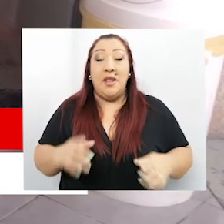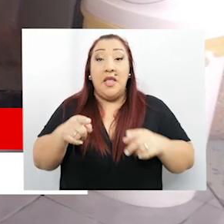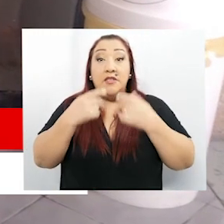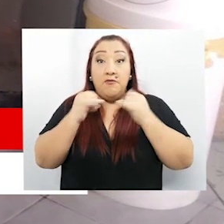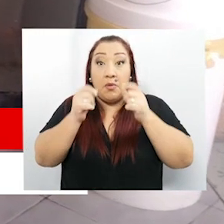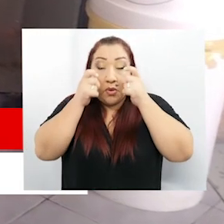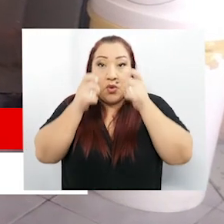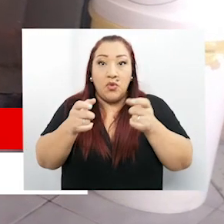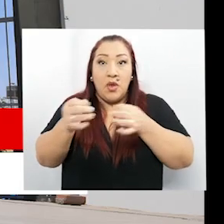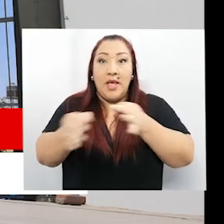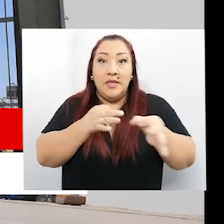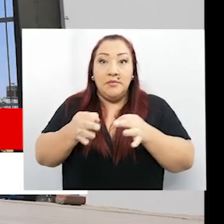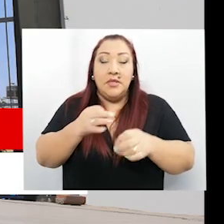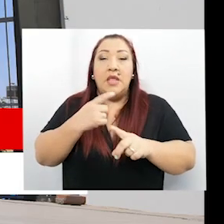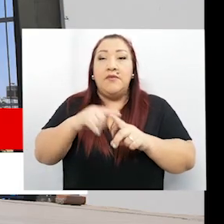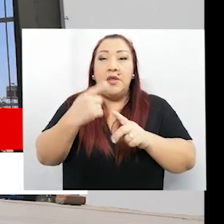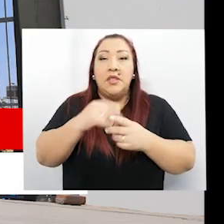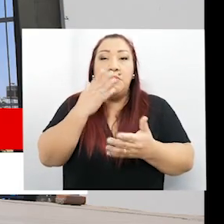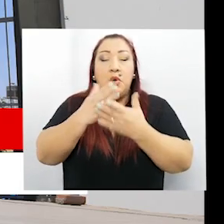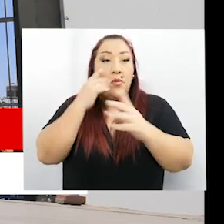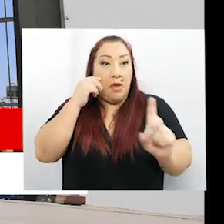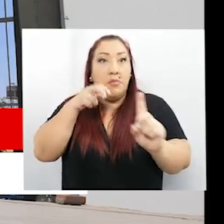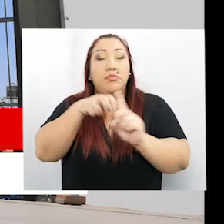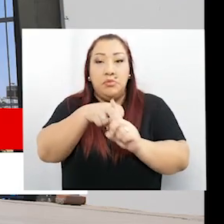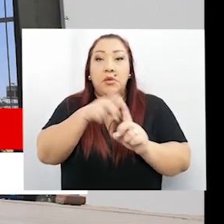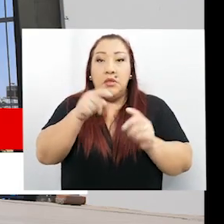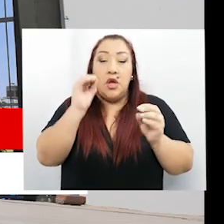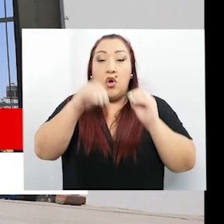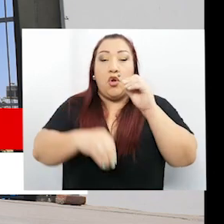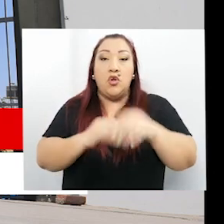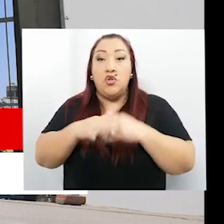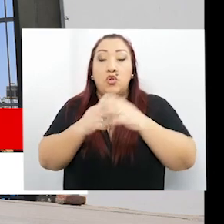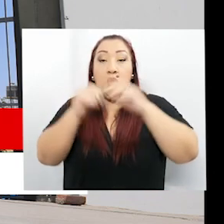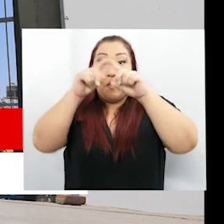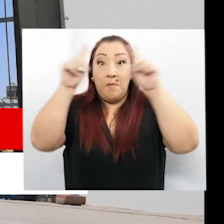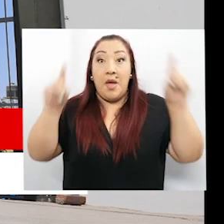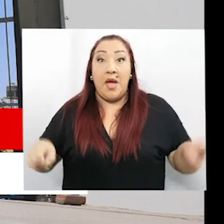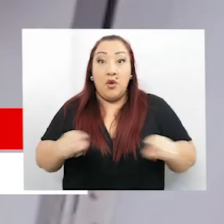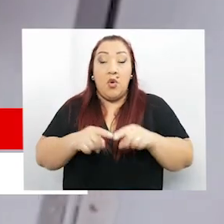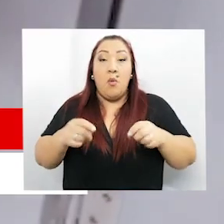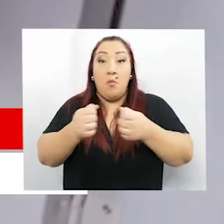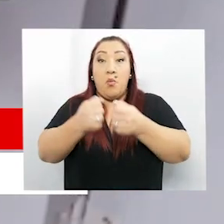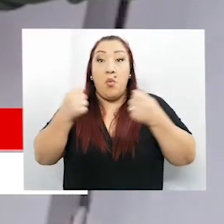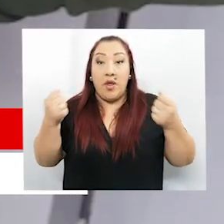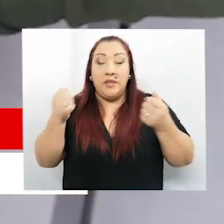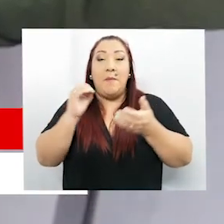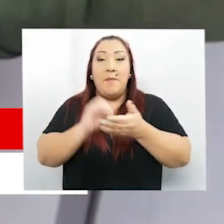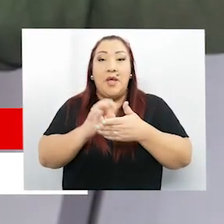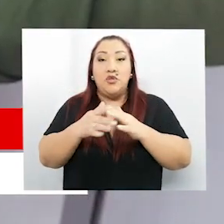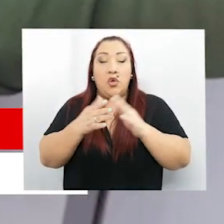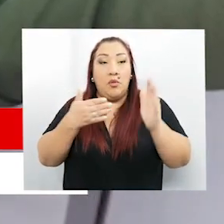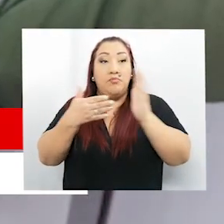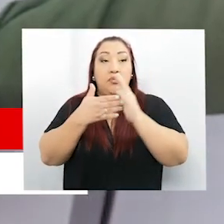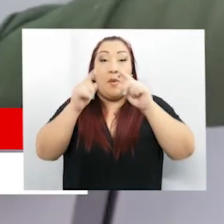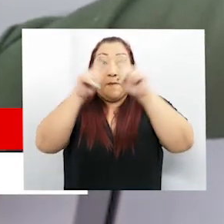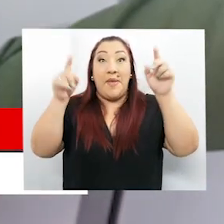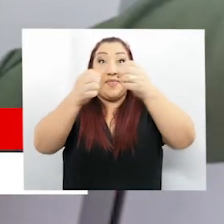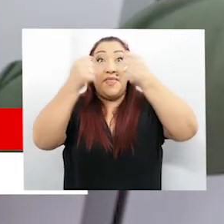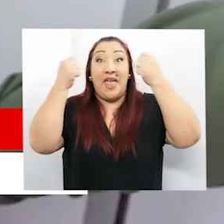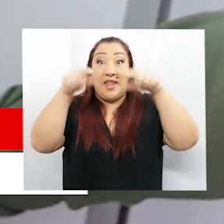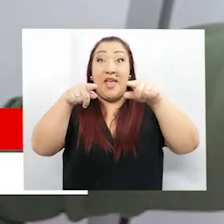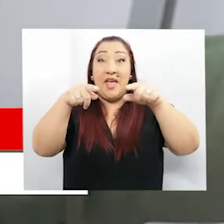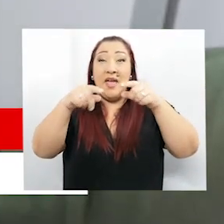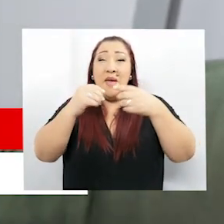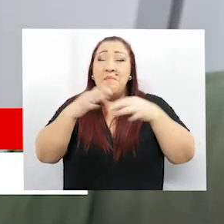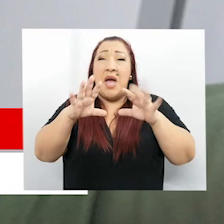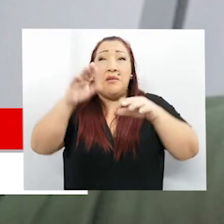Nuestro informe de control detalla las deficiencias observadas en la colocación de los marcos de puertas y empotramiento de las ventanas que